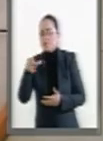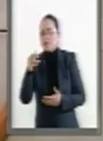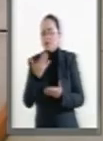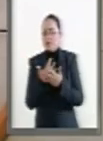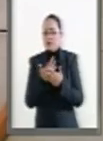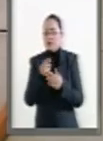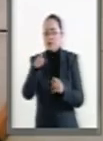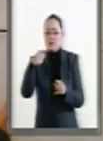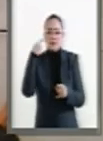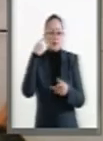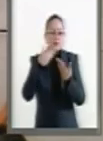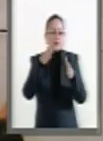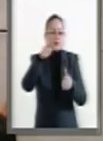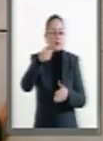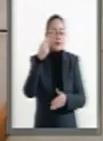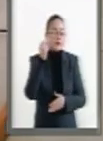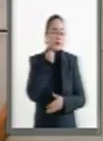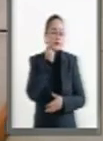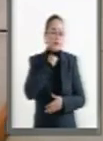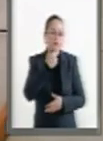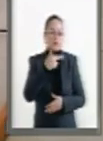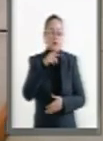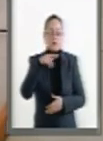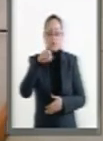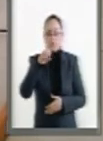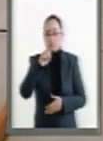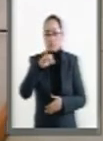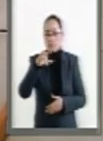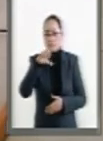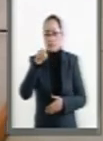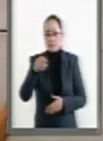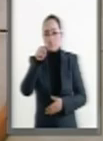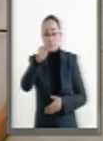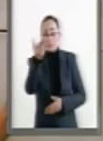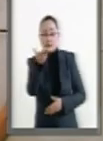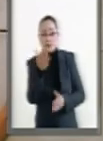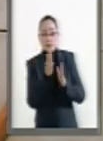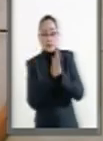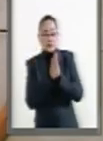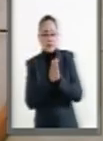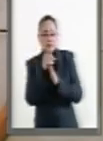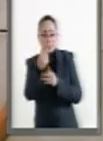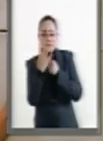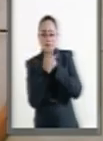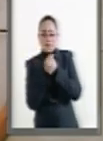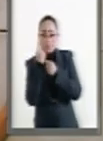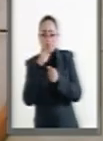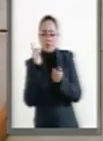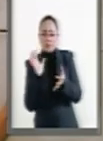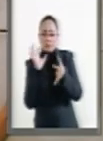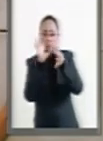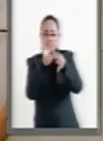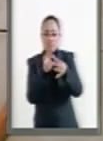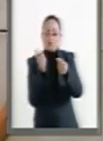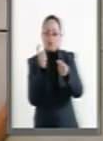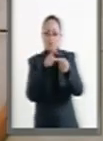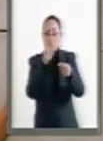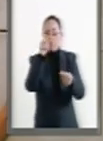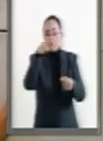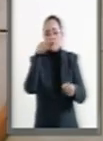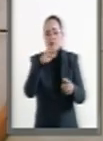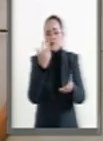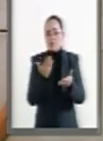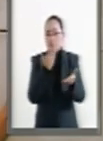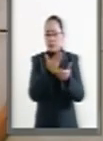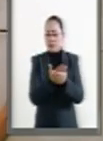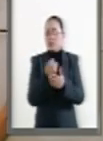el escaño del senador Hermosillo. Sí, senador. Dile si me permitiera adherirme a su punto. Con todo gusto. Muchas